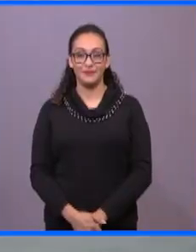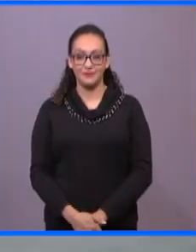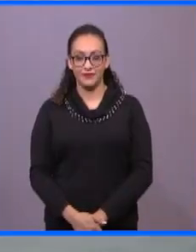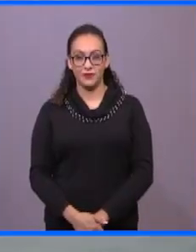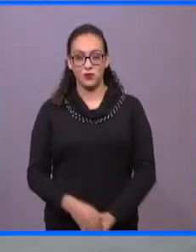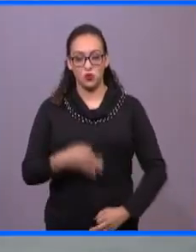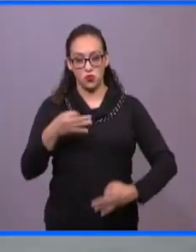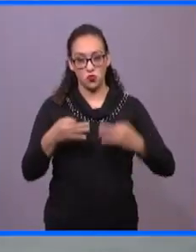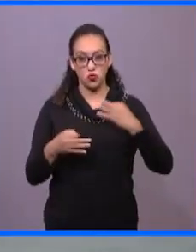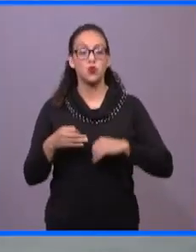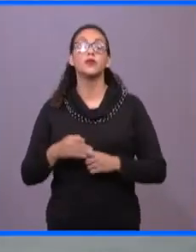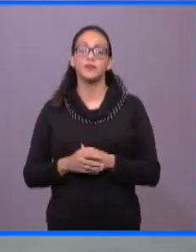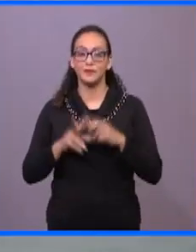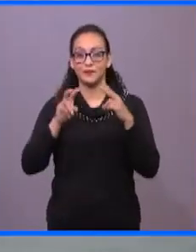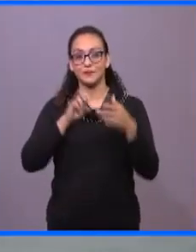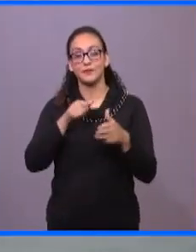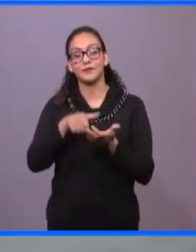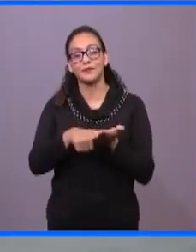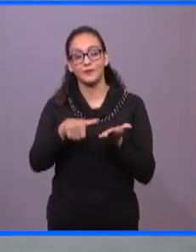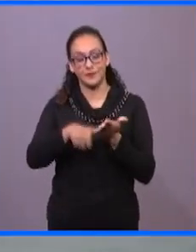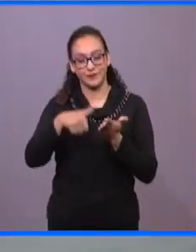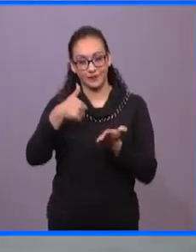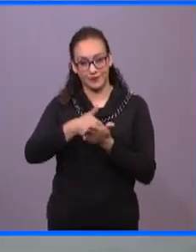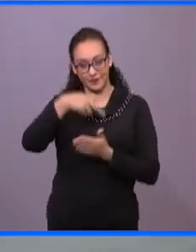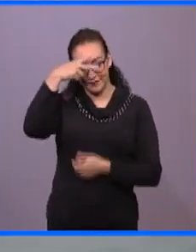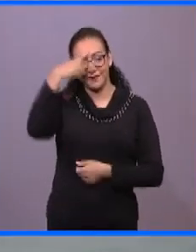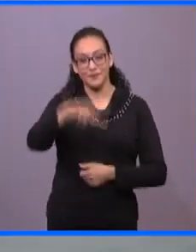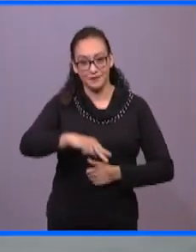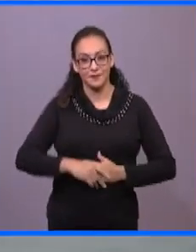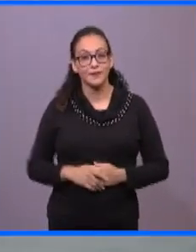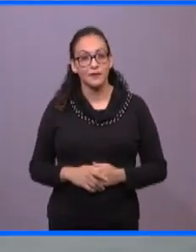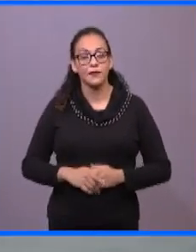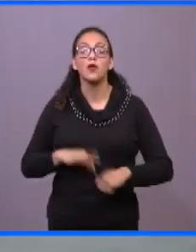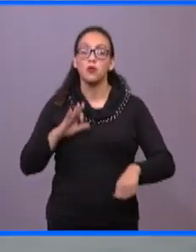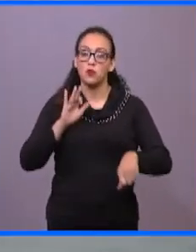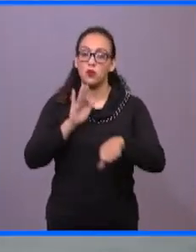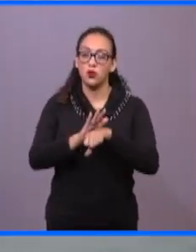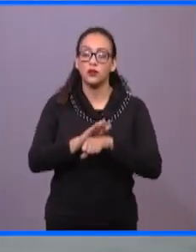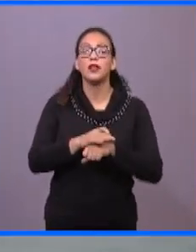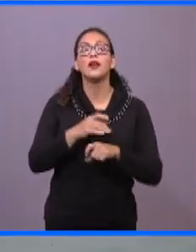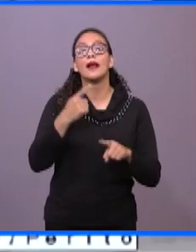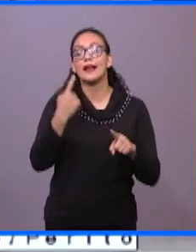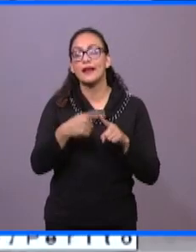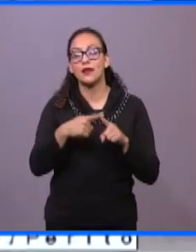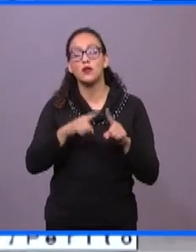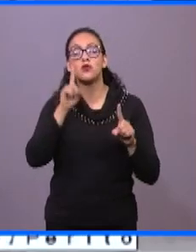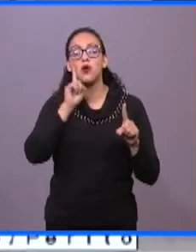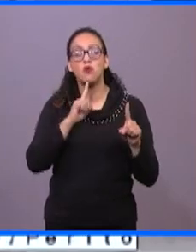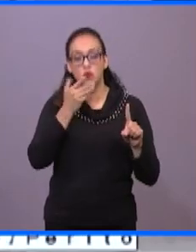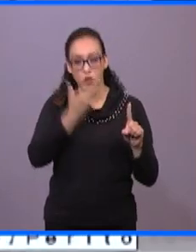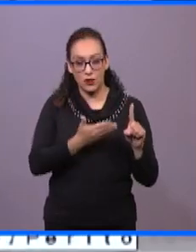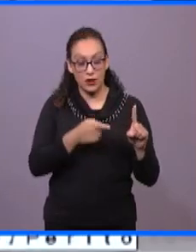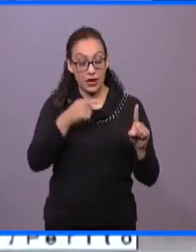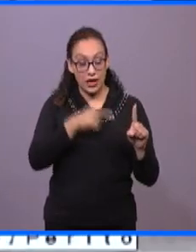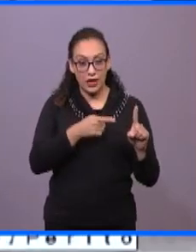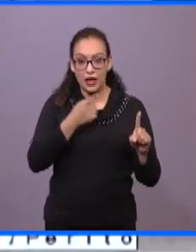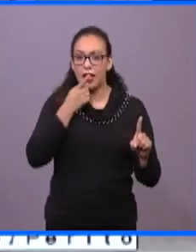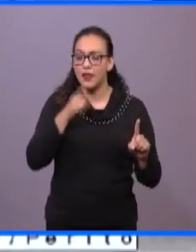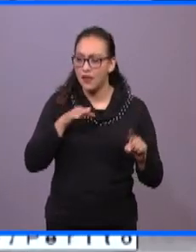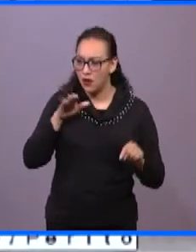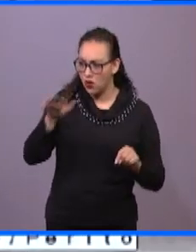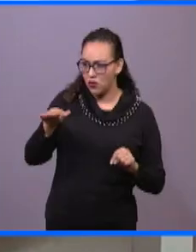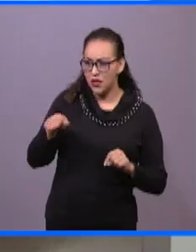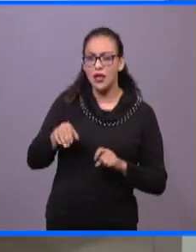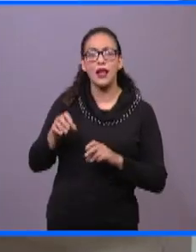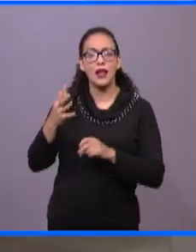El Juzgado de Distrito en Materia Civil de la Ciudad de México concedió la protección de la justicia a una mujer que reclamó la decisión de la